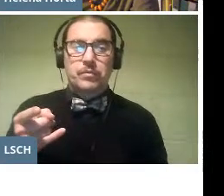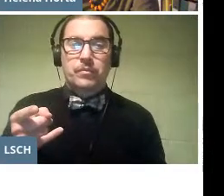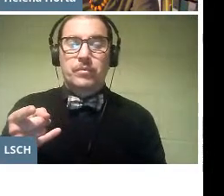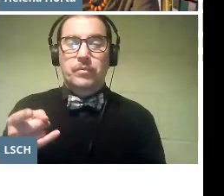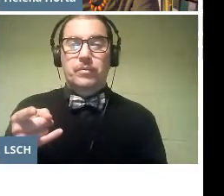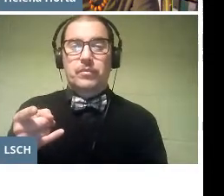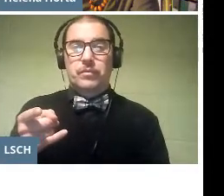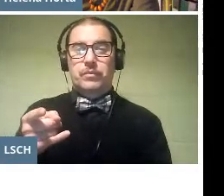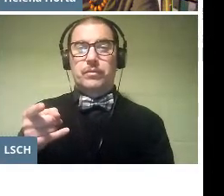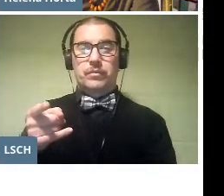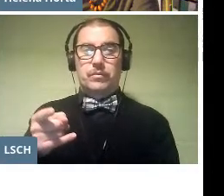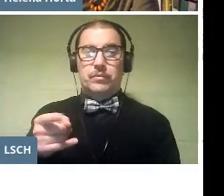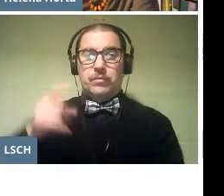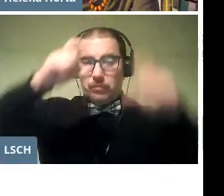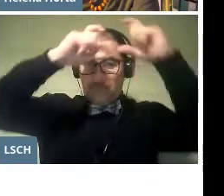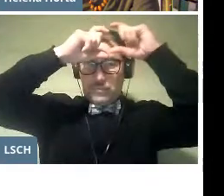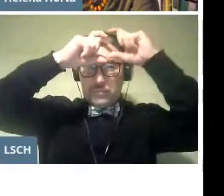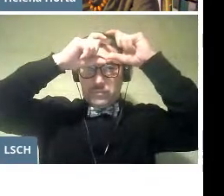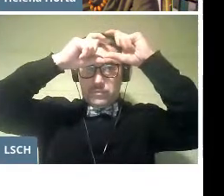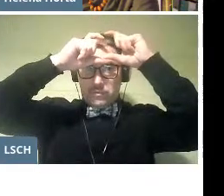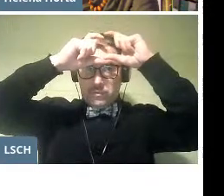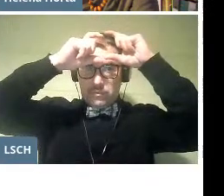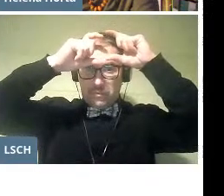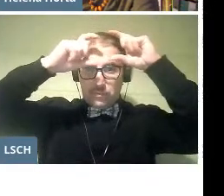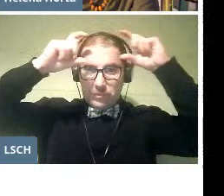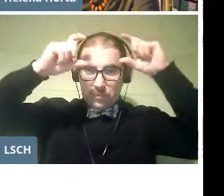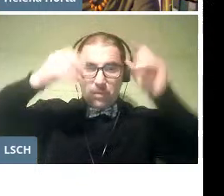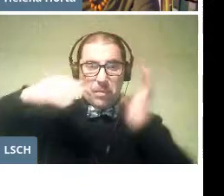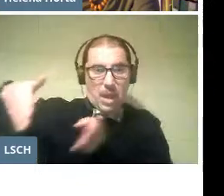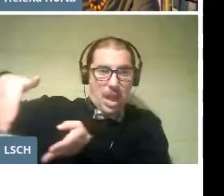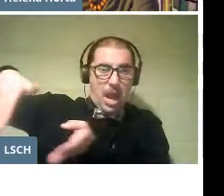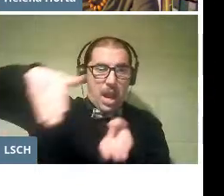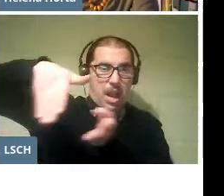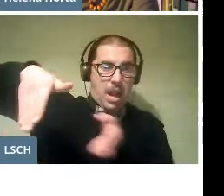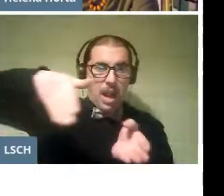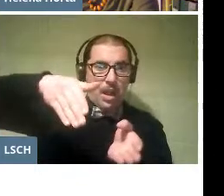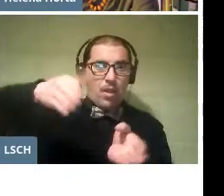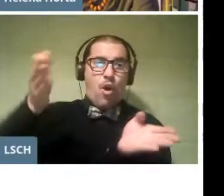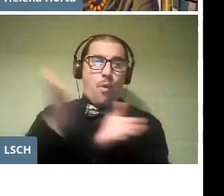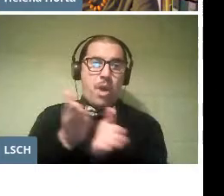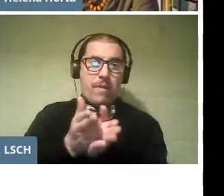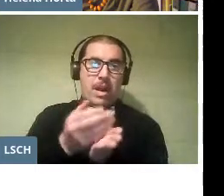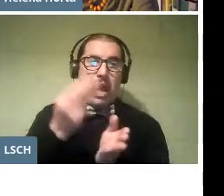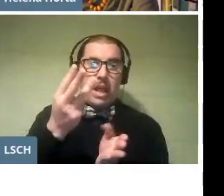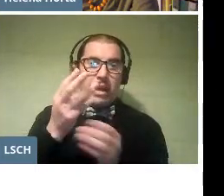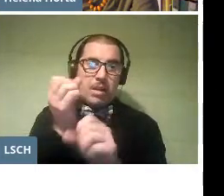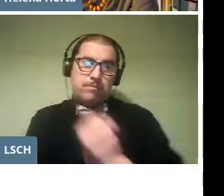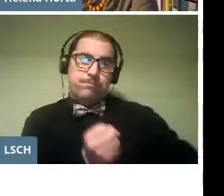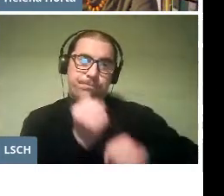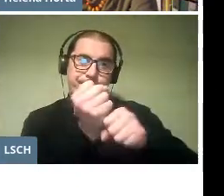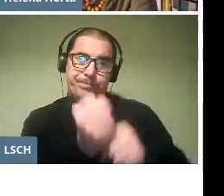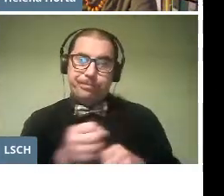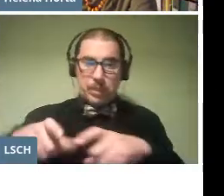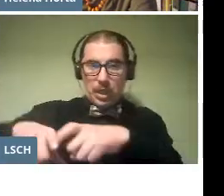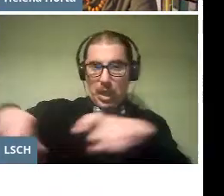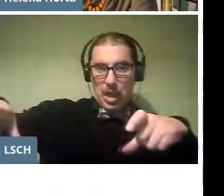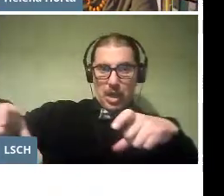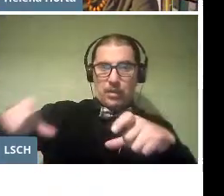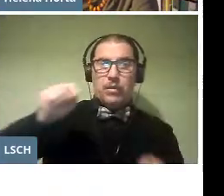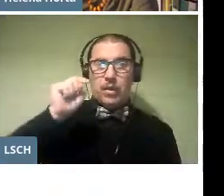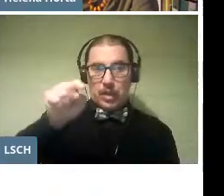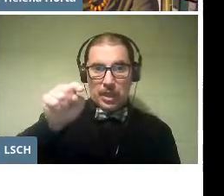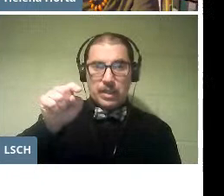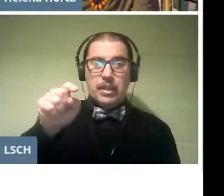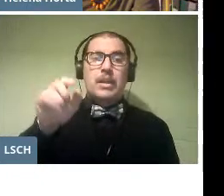la incorporación de un modelo de balsa de 3 palos. Este fue el recurso de navegación que